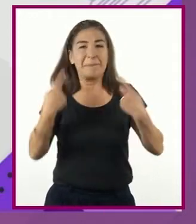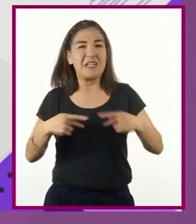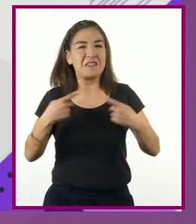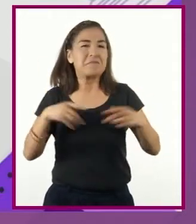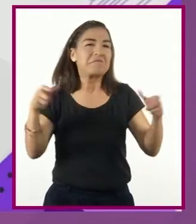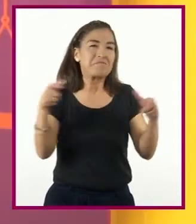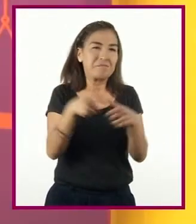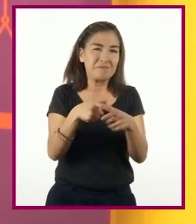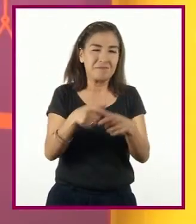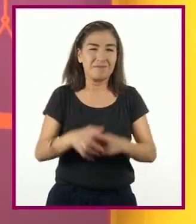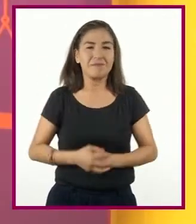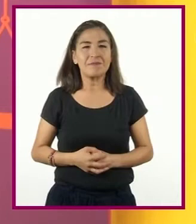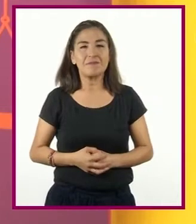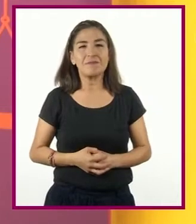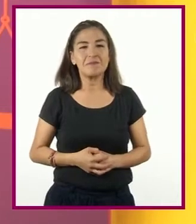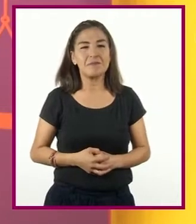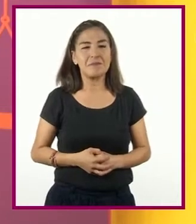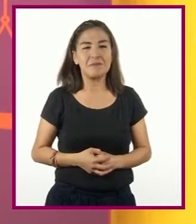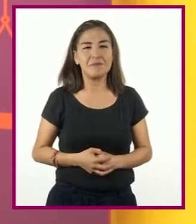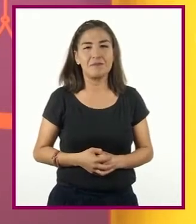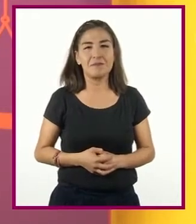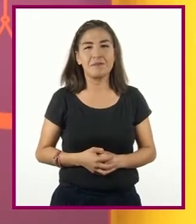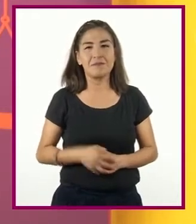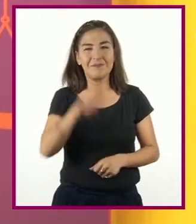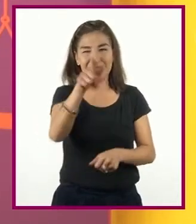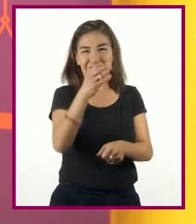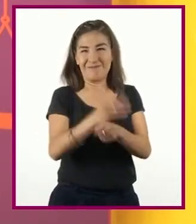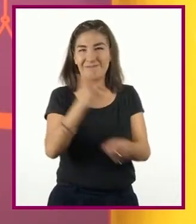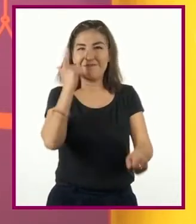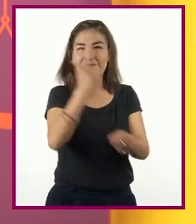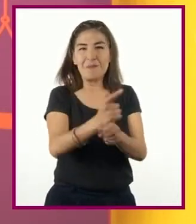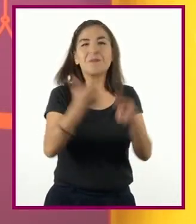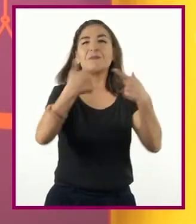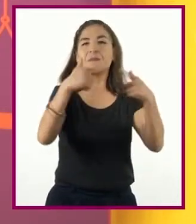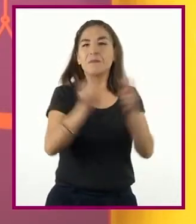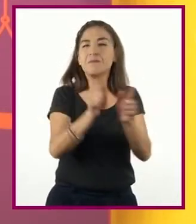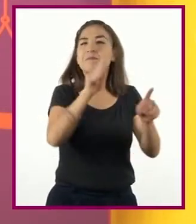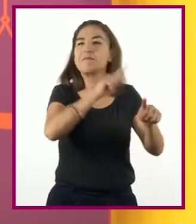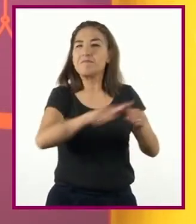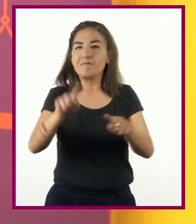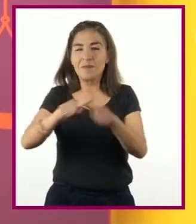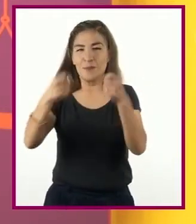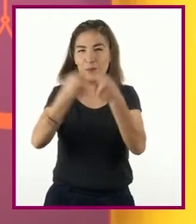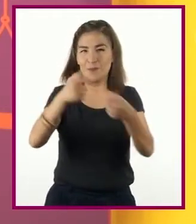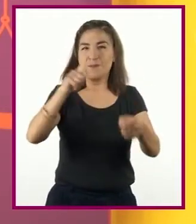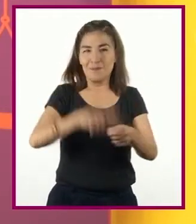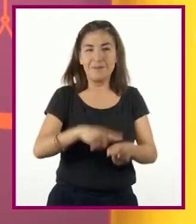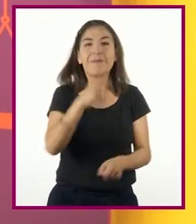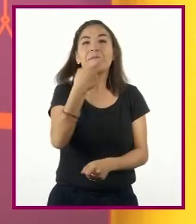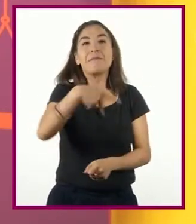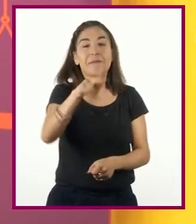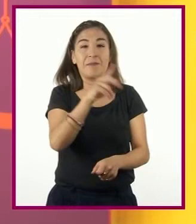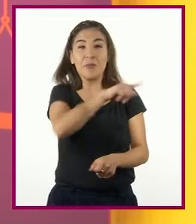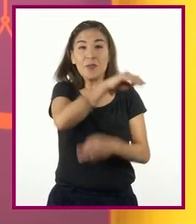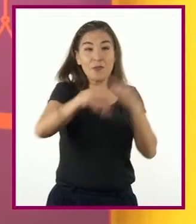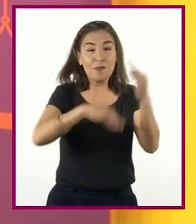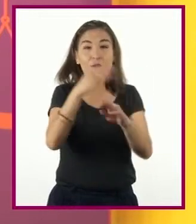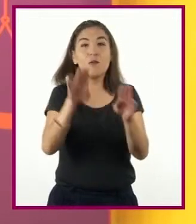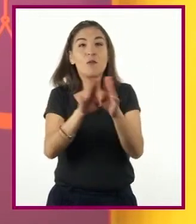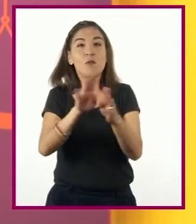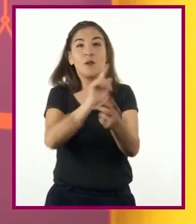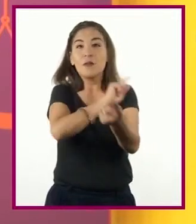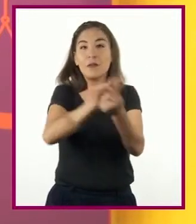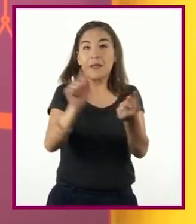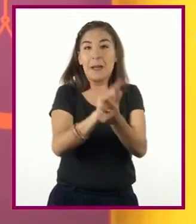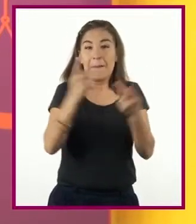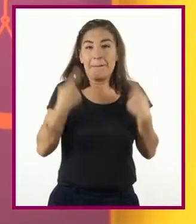personas. Como se dieron cuenta, hay grupos sociales distintos. No obstante, todos implican una interacción